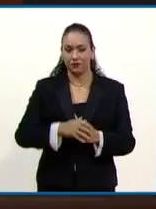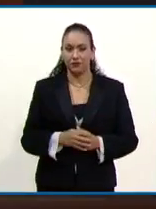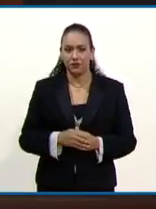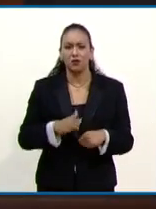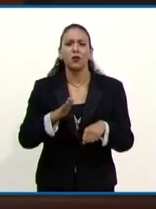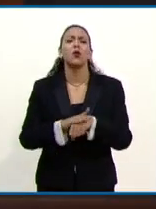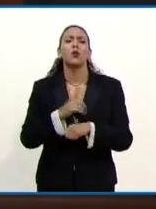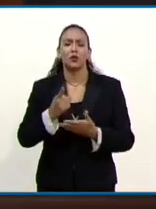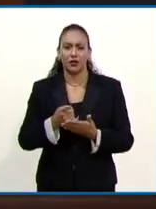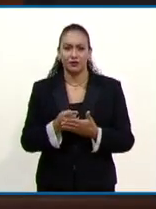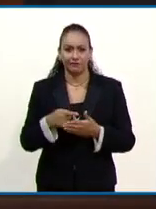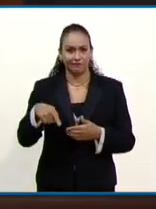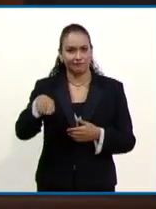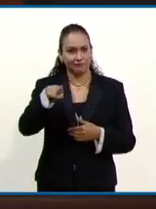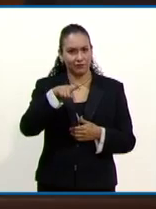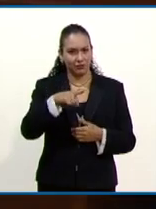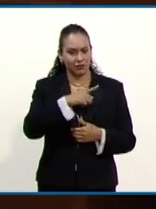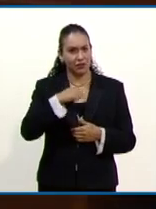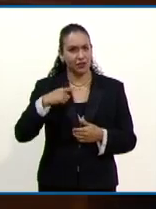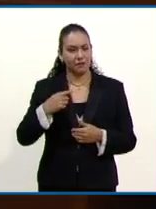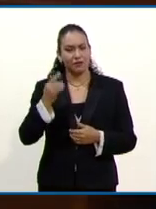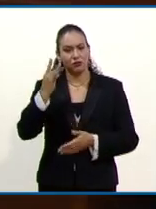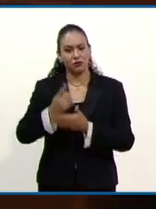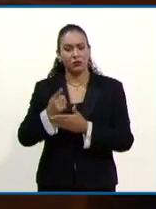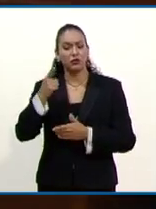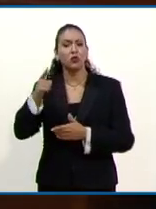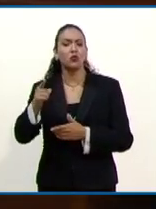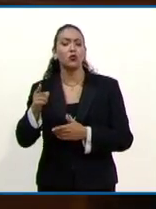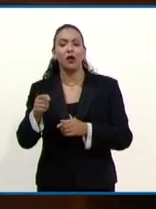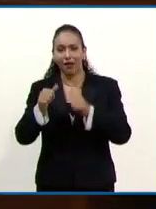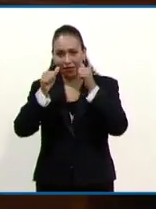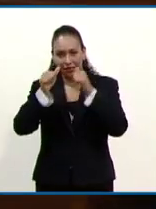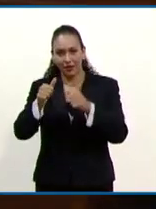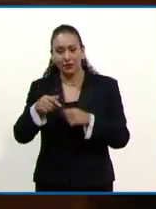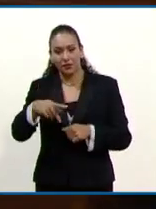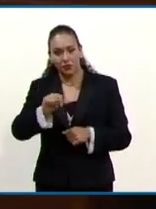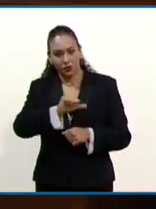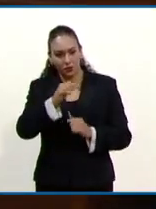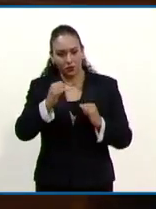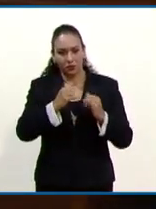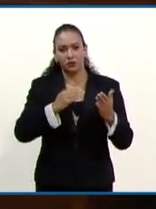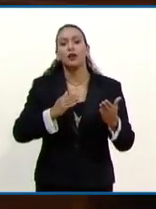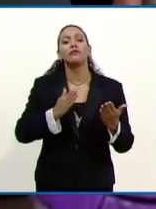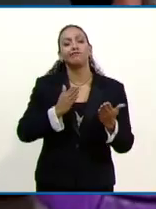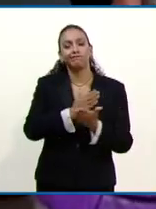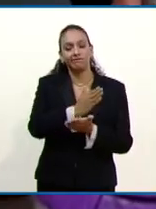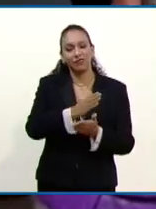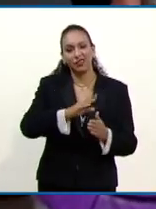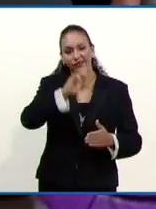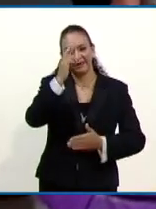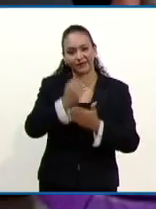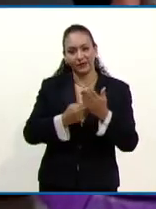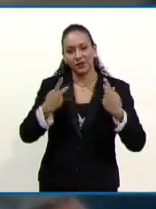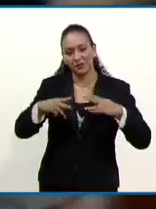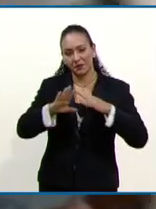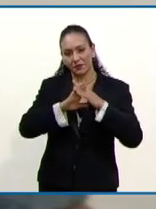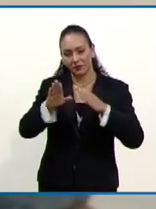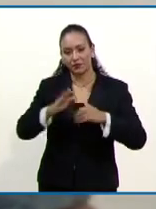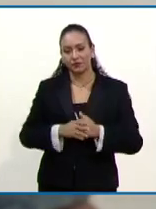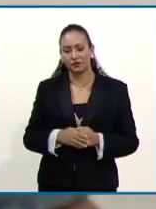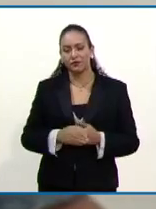por invadir facultades exclusivas del Congreso de la Unión y por atentar contra derechos de las personas migrantes. Entre las